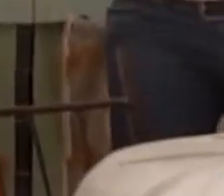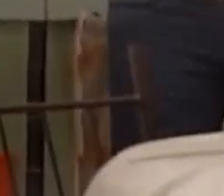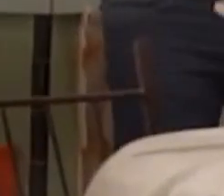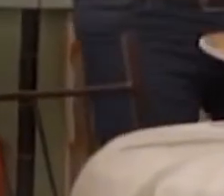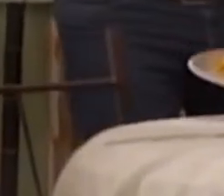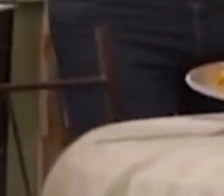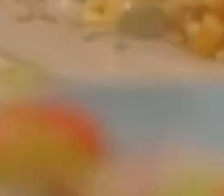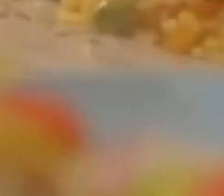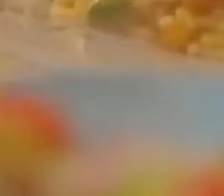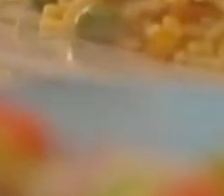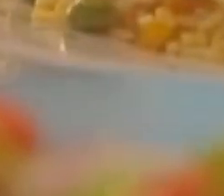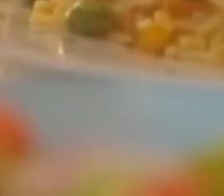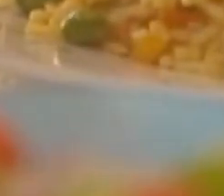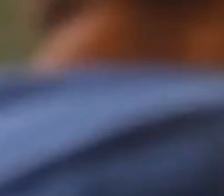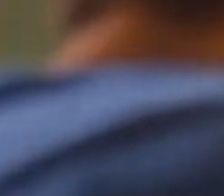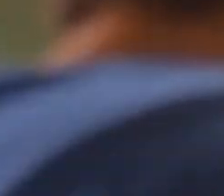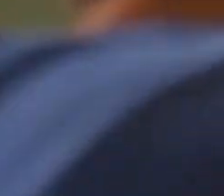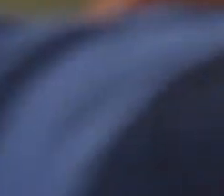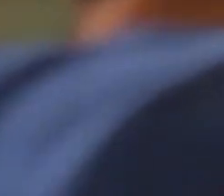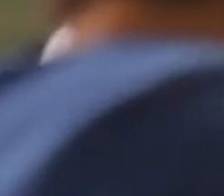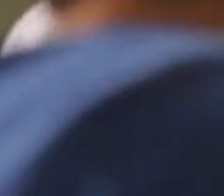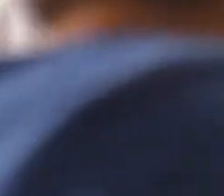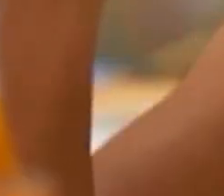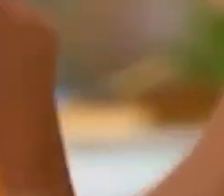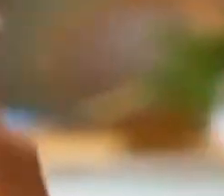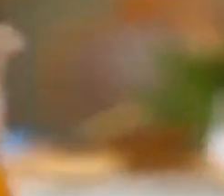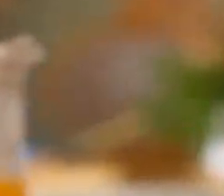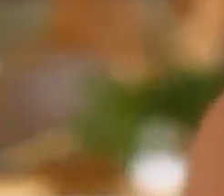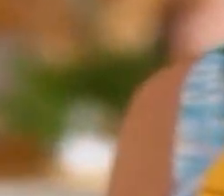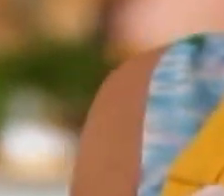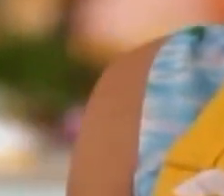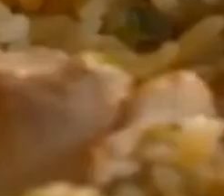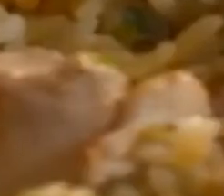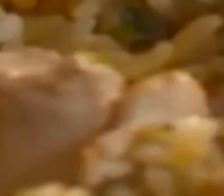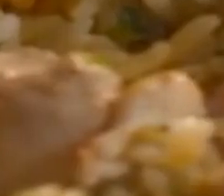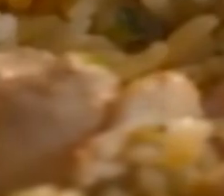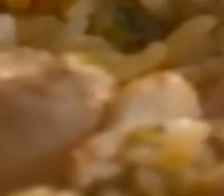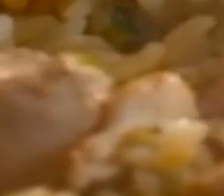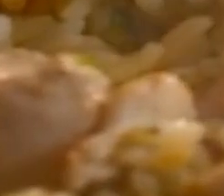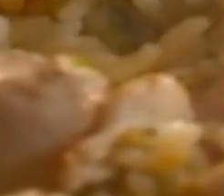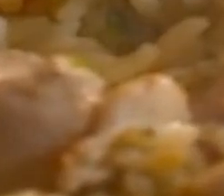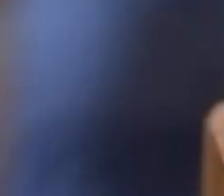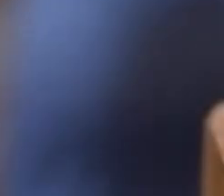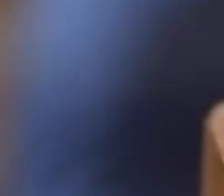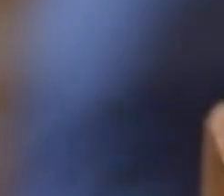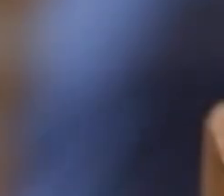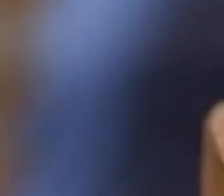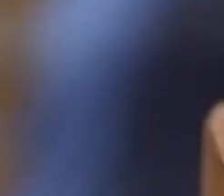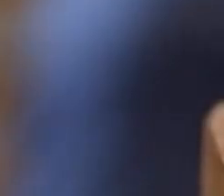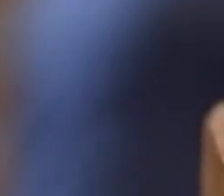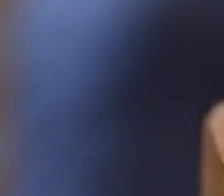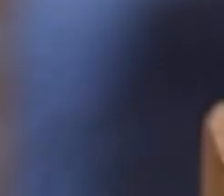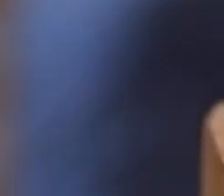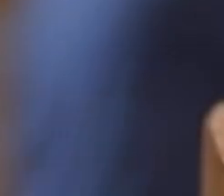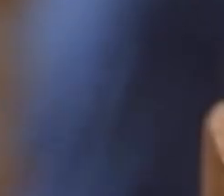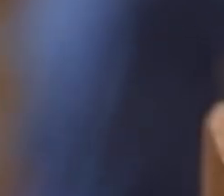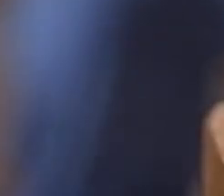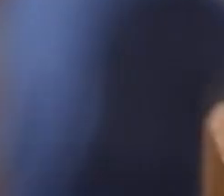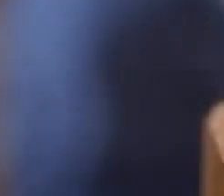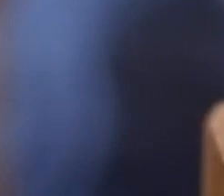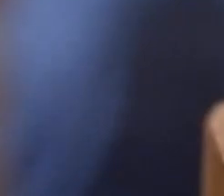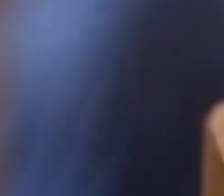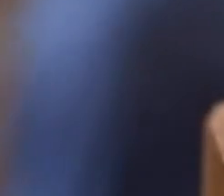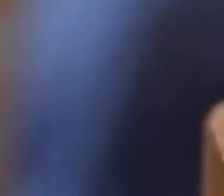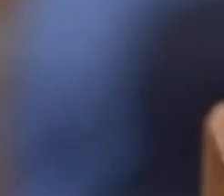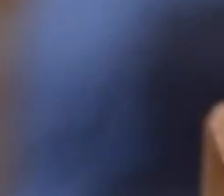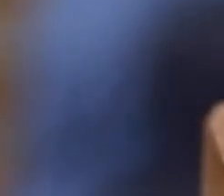Sazónalo con criollita Maggi, queda bueno, fácil se disolverá. Sazónalo con criollita Maggi, queda bueno,